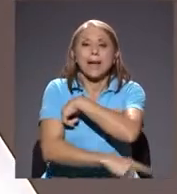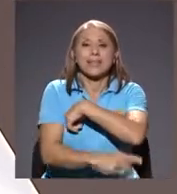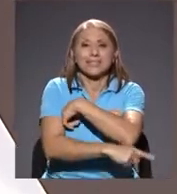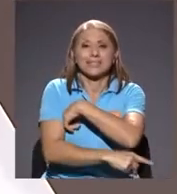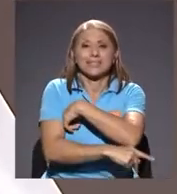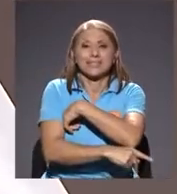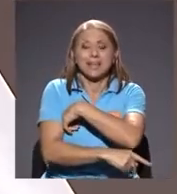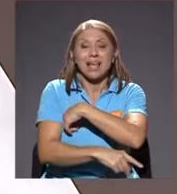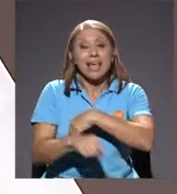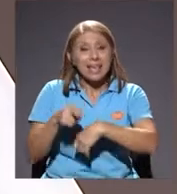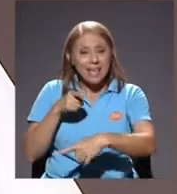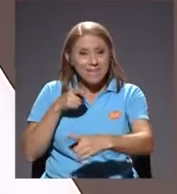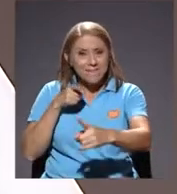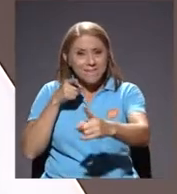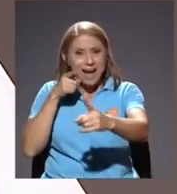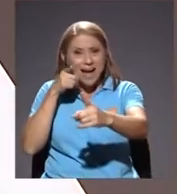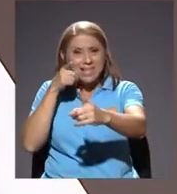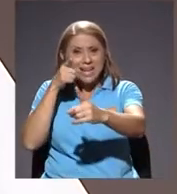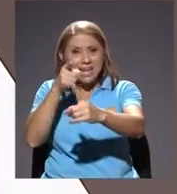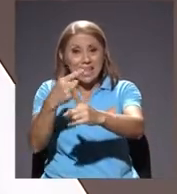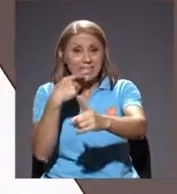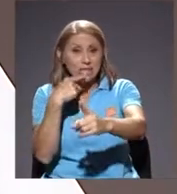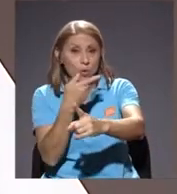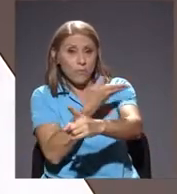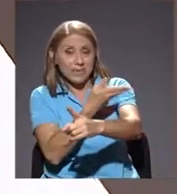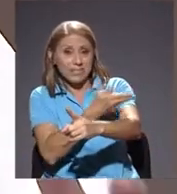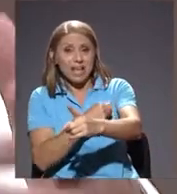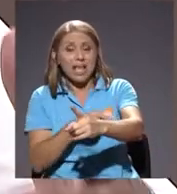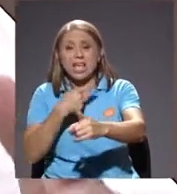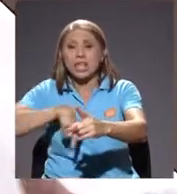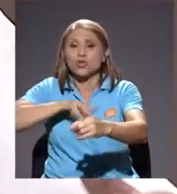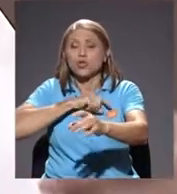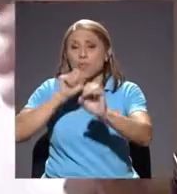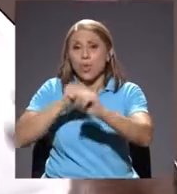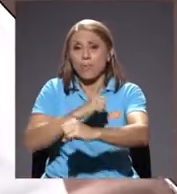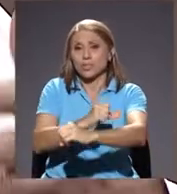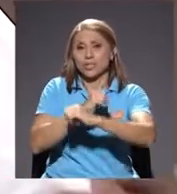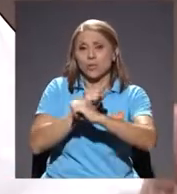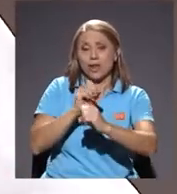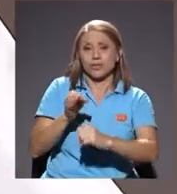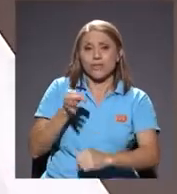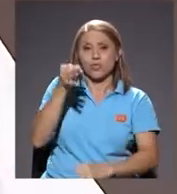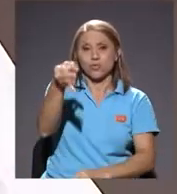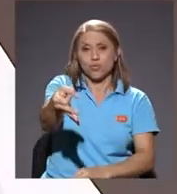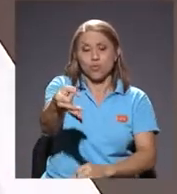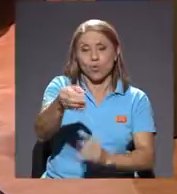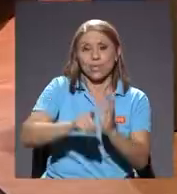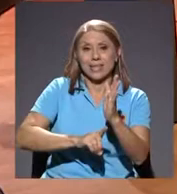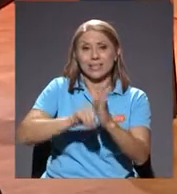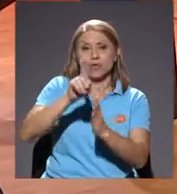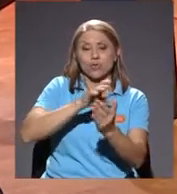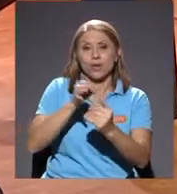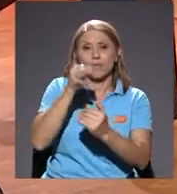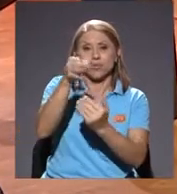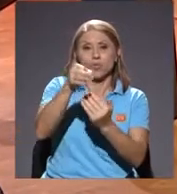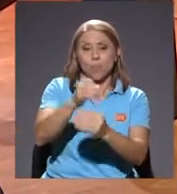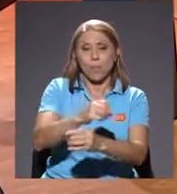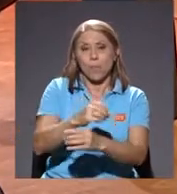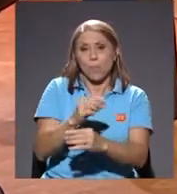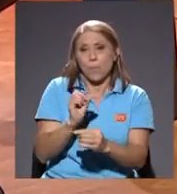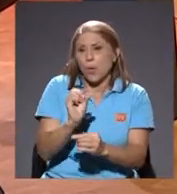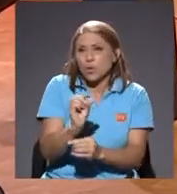planteábamos en francisco verdad de poder asegurarnos el futuro el desarrollo un futuro próximo pero aquí hasta